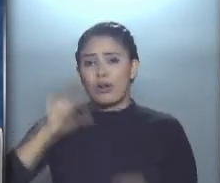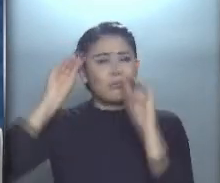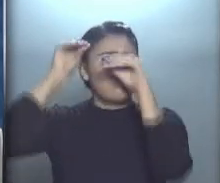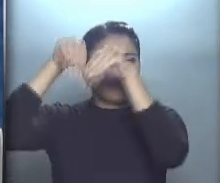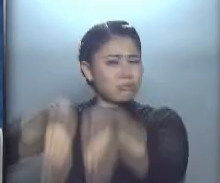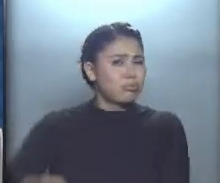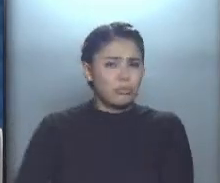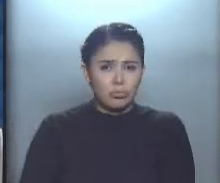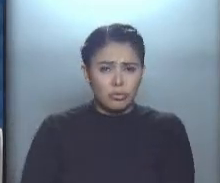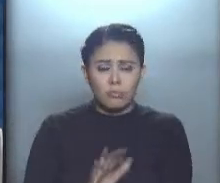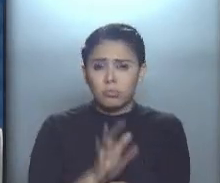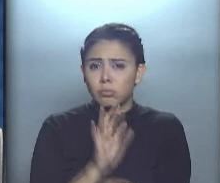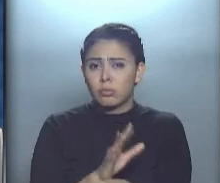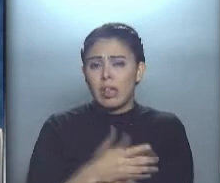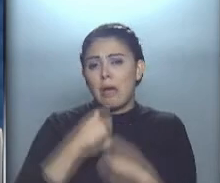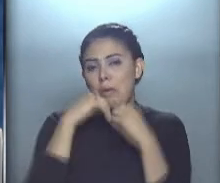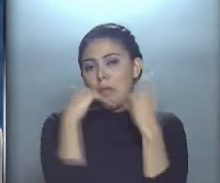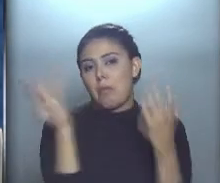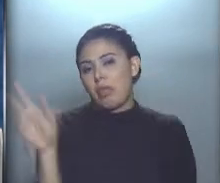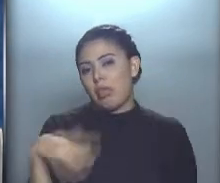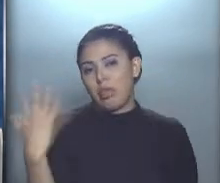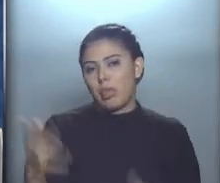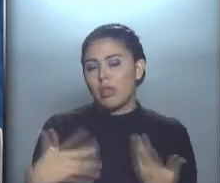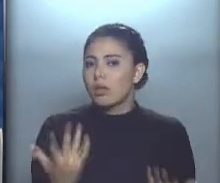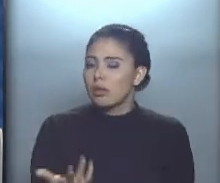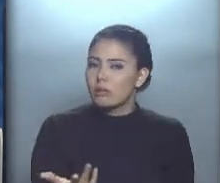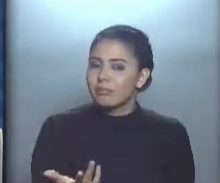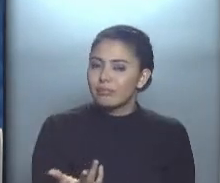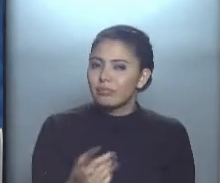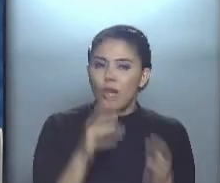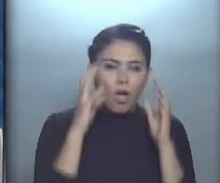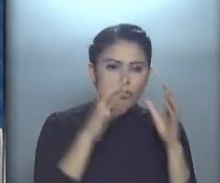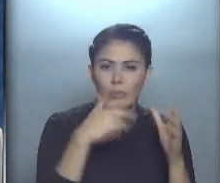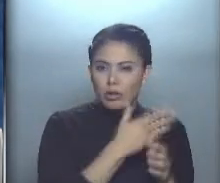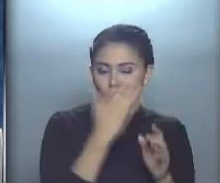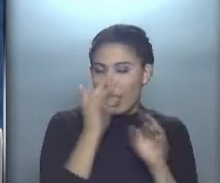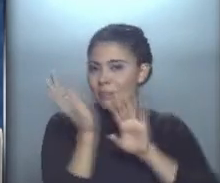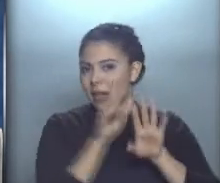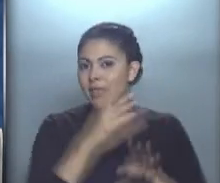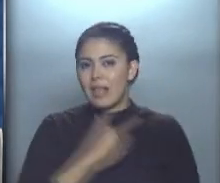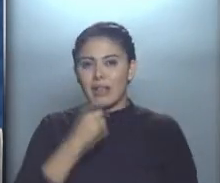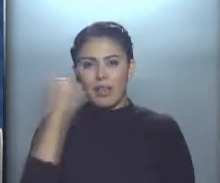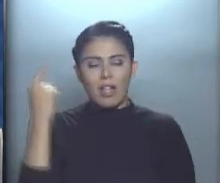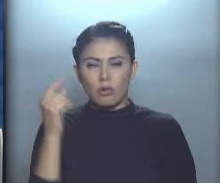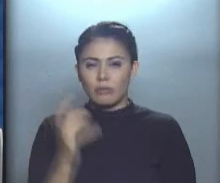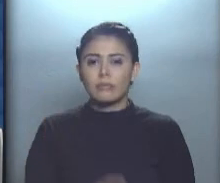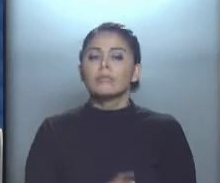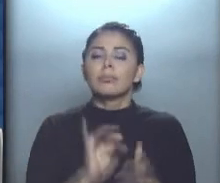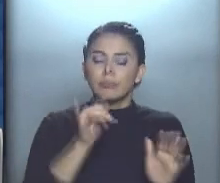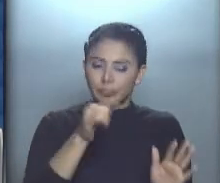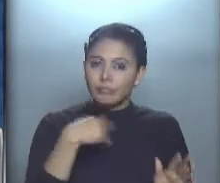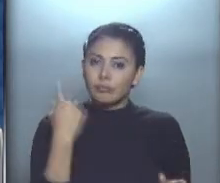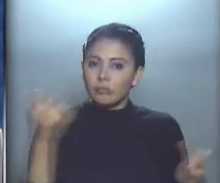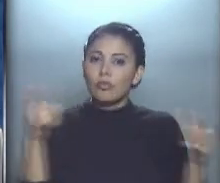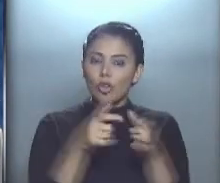Es como si existiera un viva la pepa en la dirigencia, más allá del Fútbol para Todos. Sí, efectivamente nosotros tuvimos una reunión